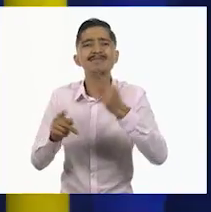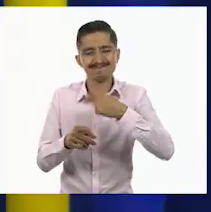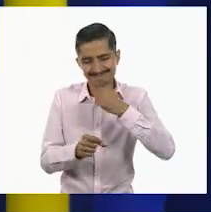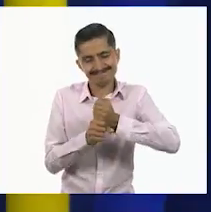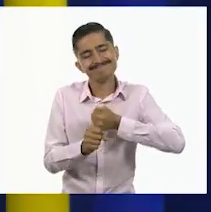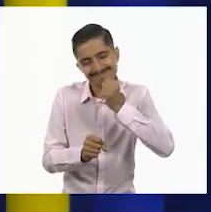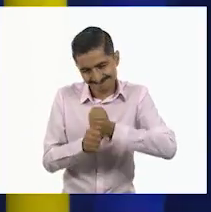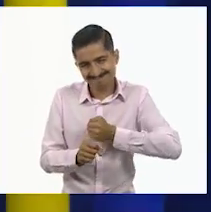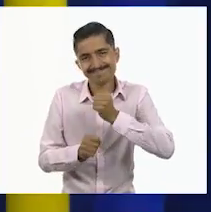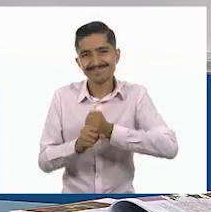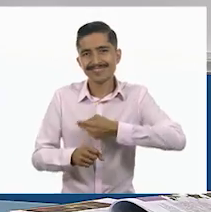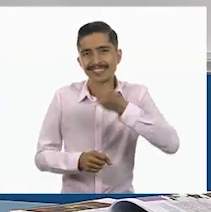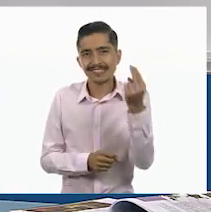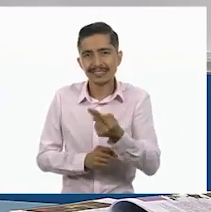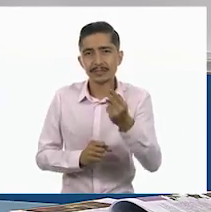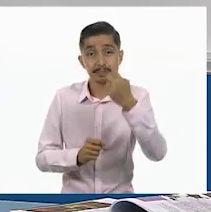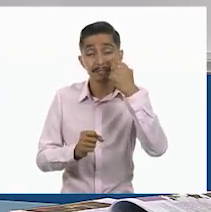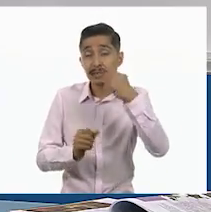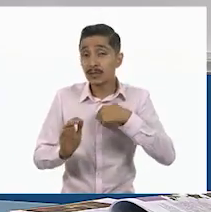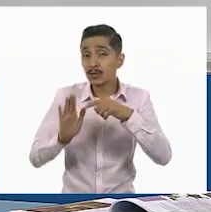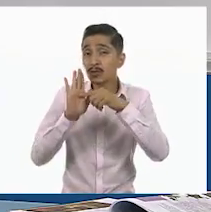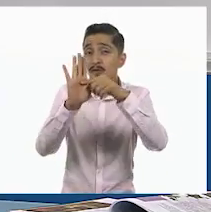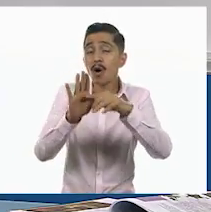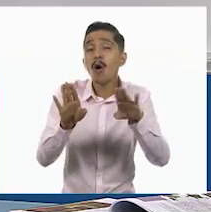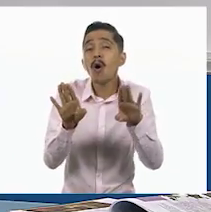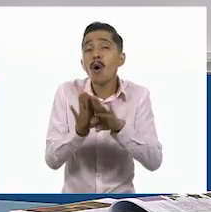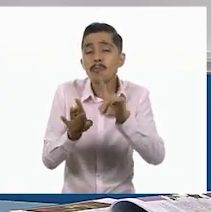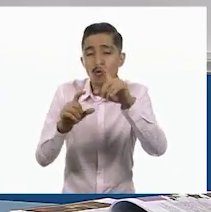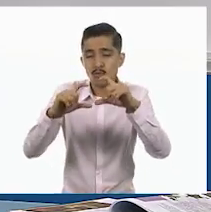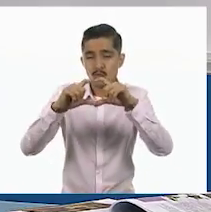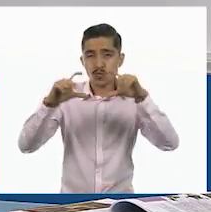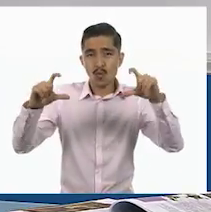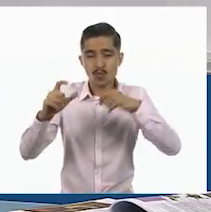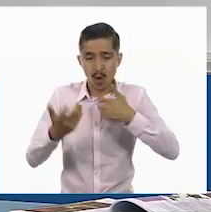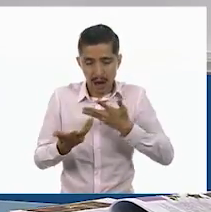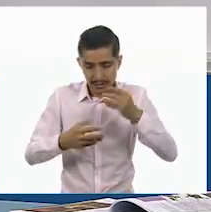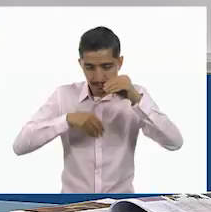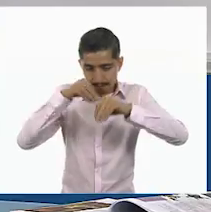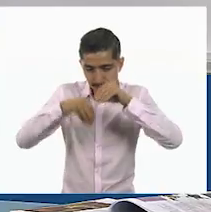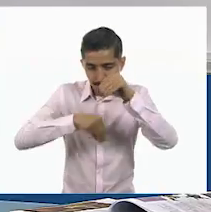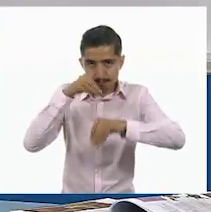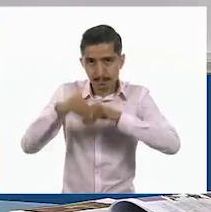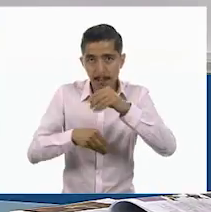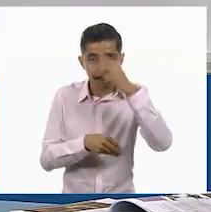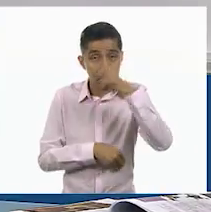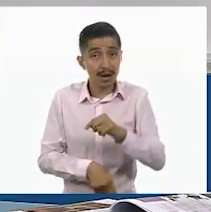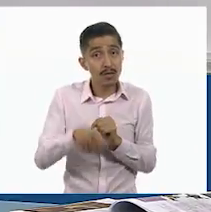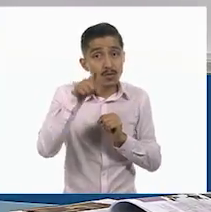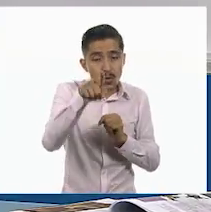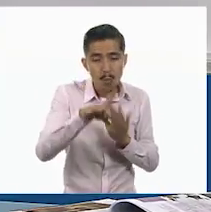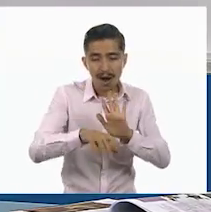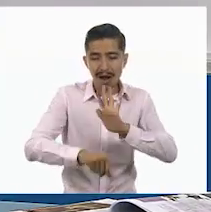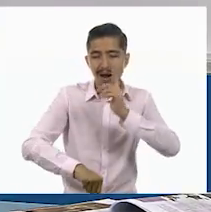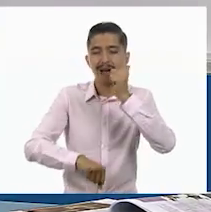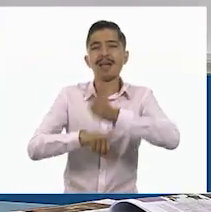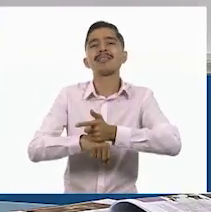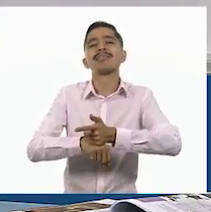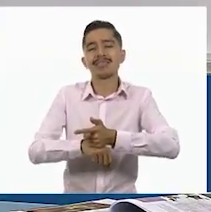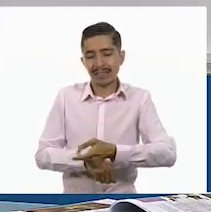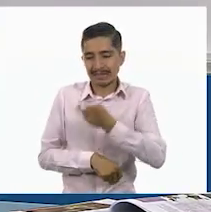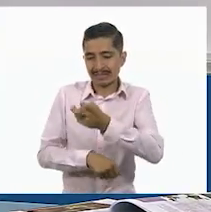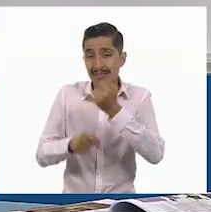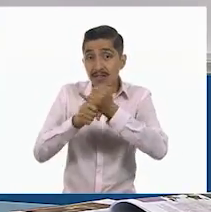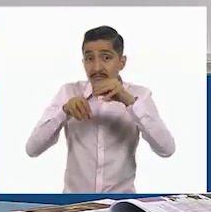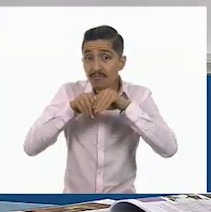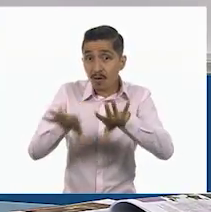practicar. Bien, pues te voy a mostrar cómo quedó un párrafo que yo armé para que tú te des cuenta cómo esta información,